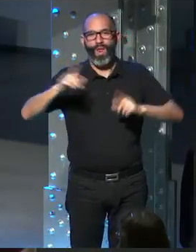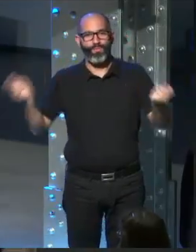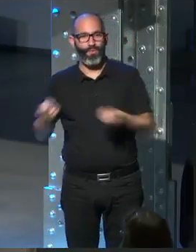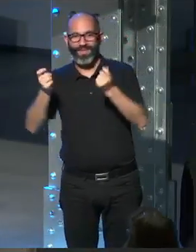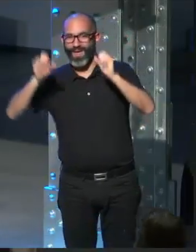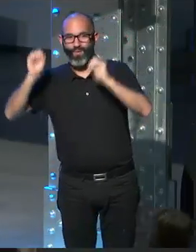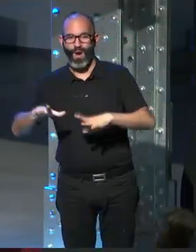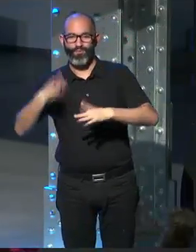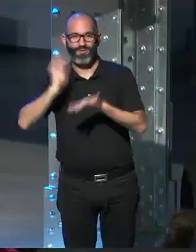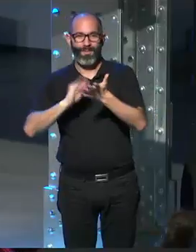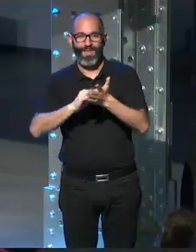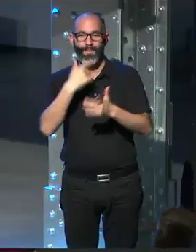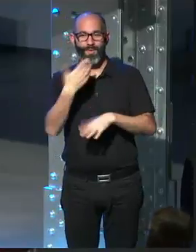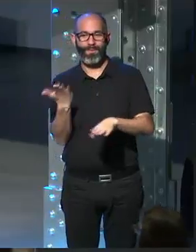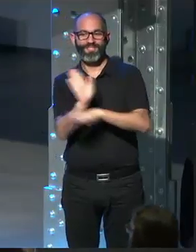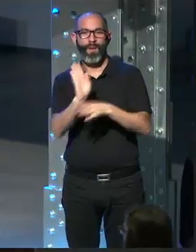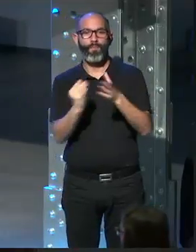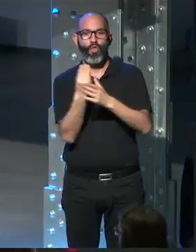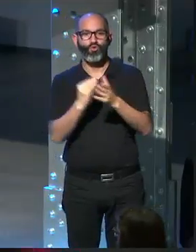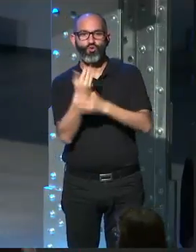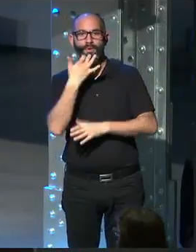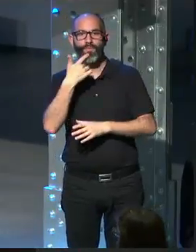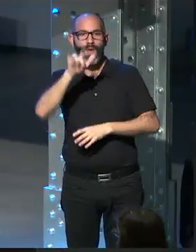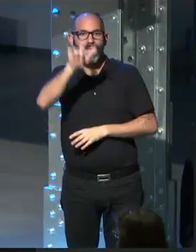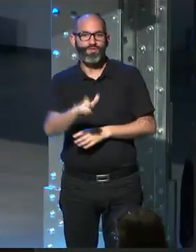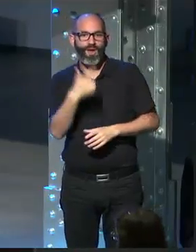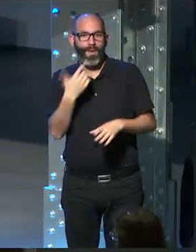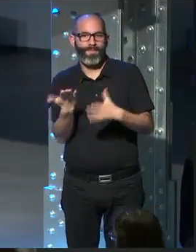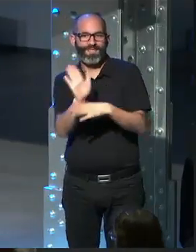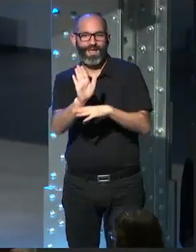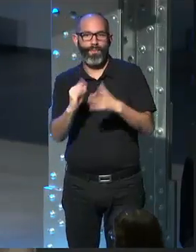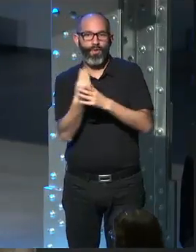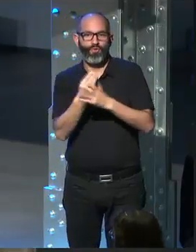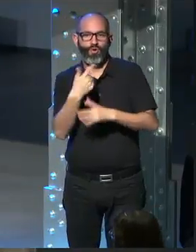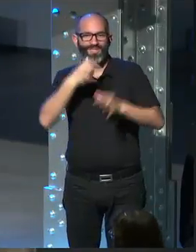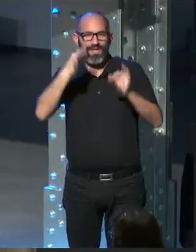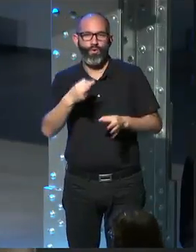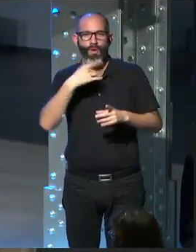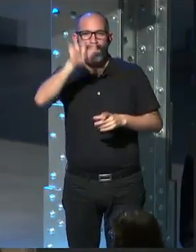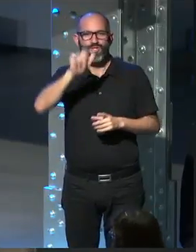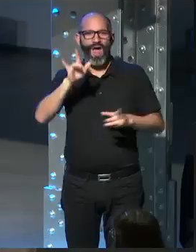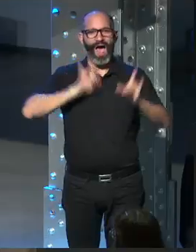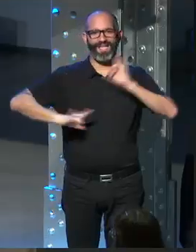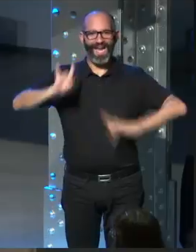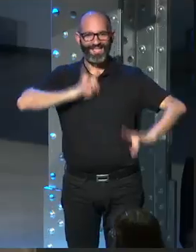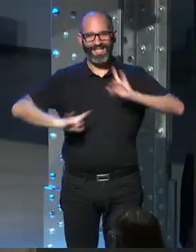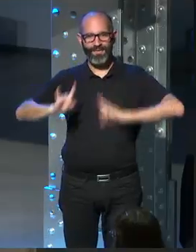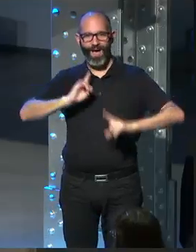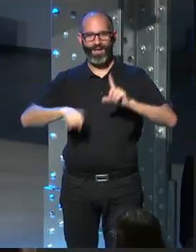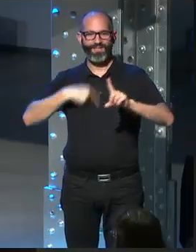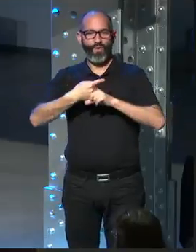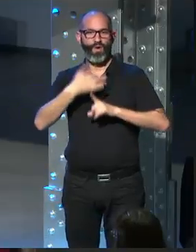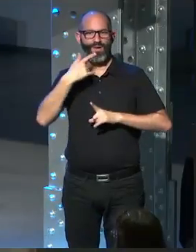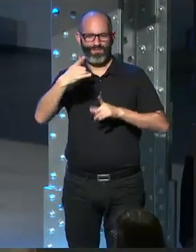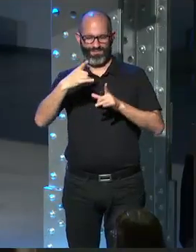pues nos va a presentar un producto una persona, pues seguramente una persona atractiva, que nada tiene que ver con el producto, porque sabemos